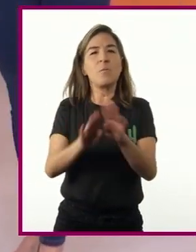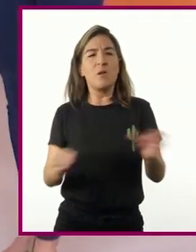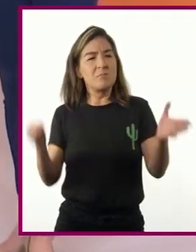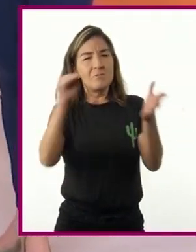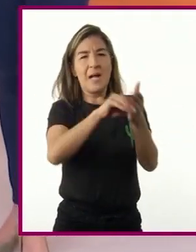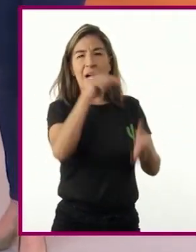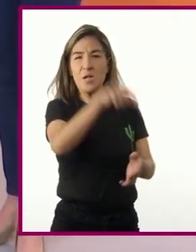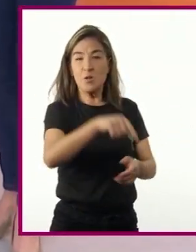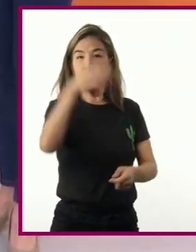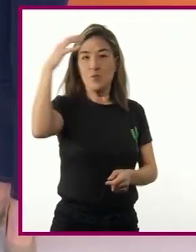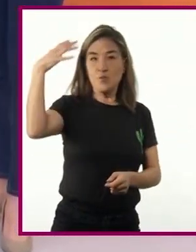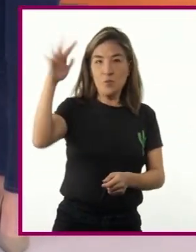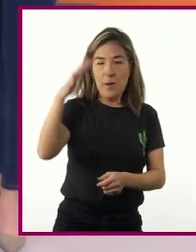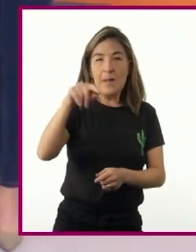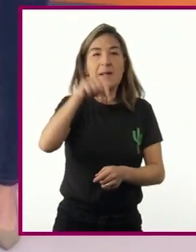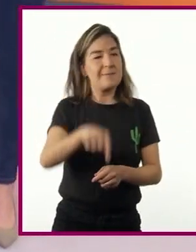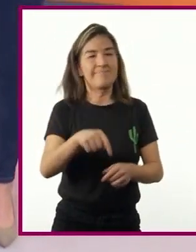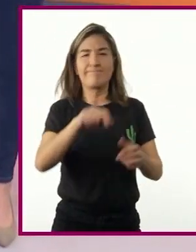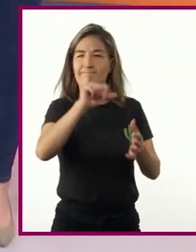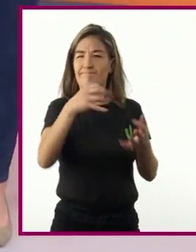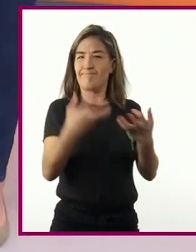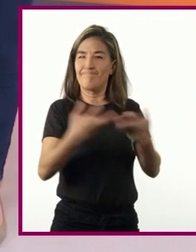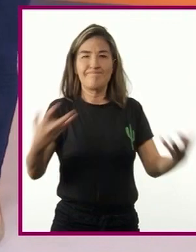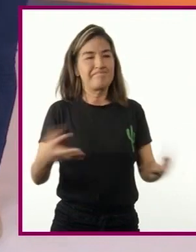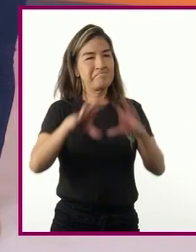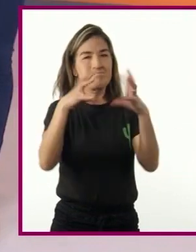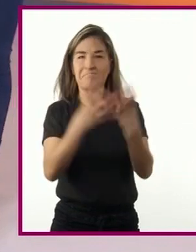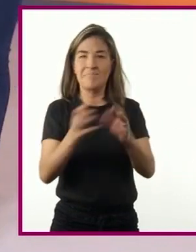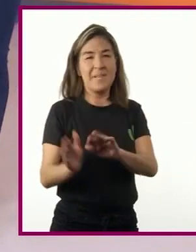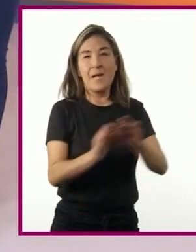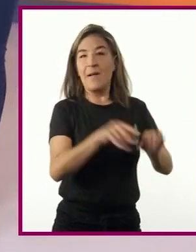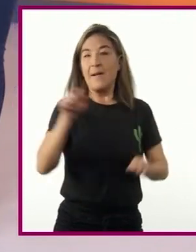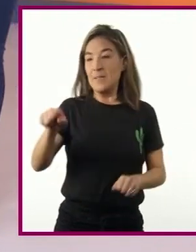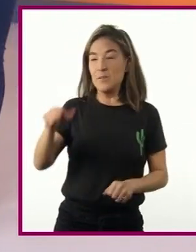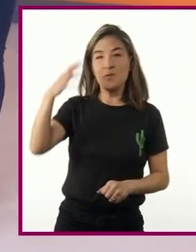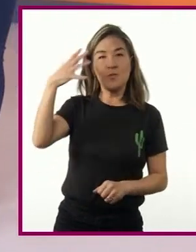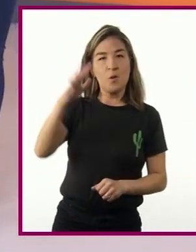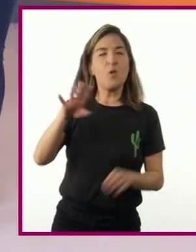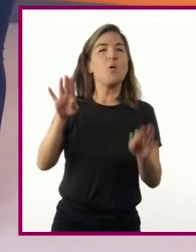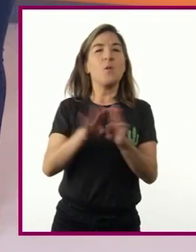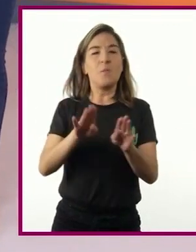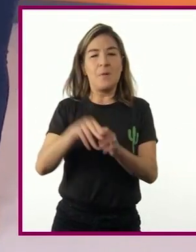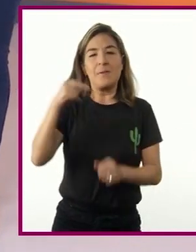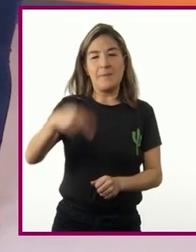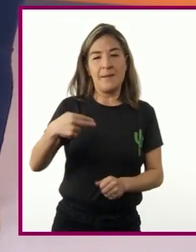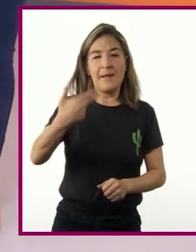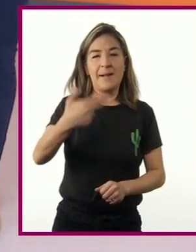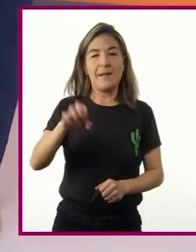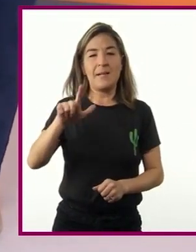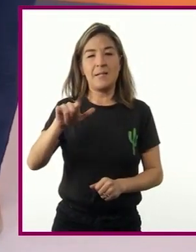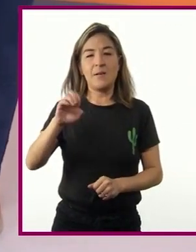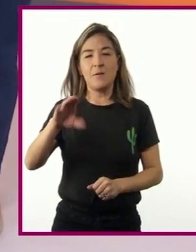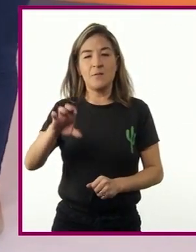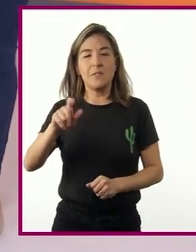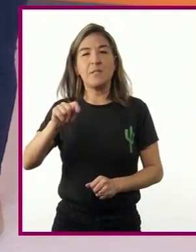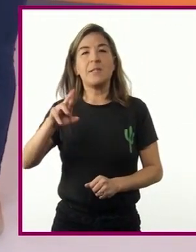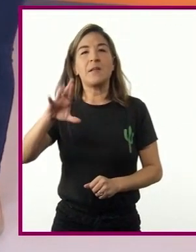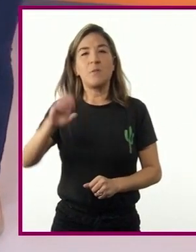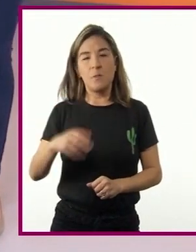no a la Tierra en el centro del universo, es decir, el modelo heliocéntrico del sistema